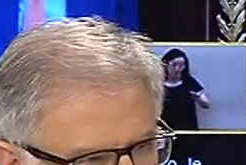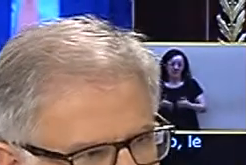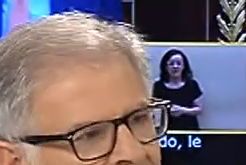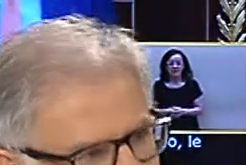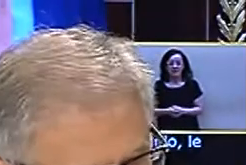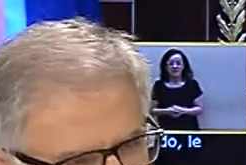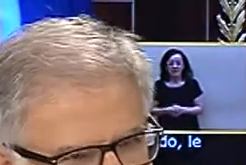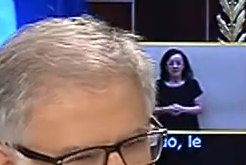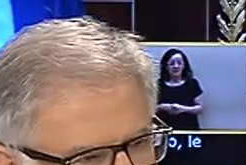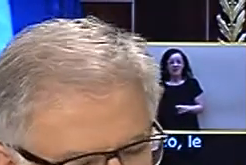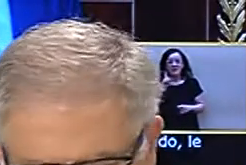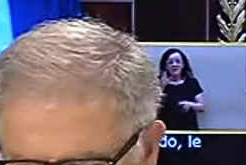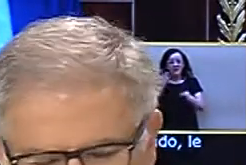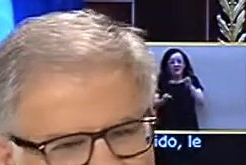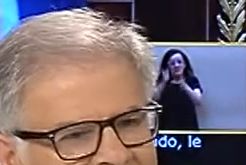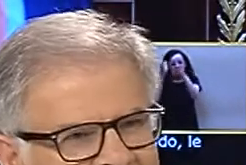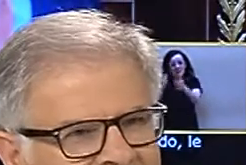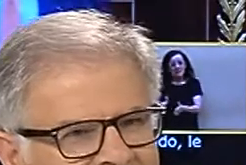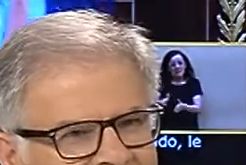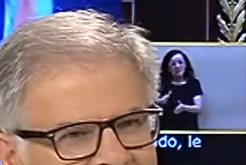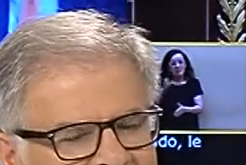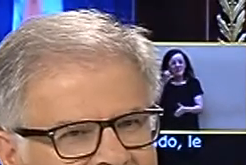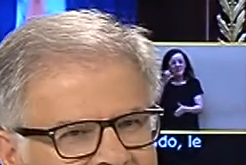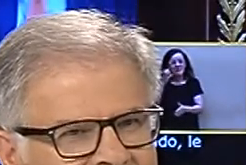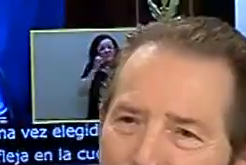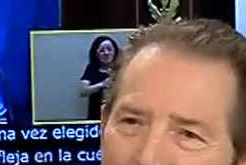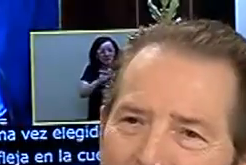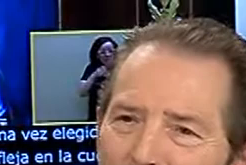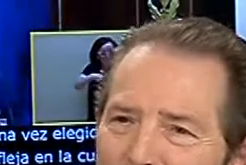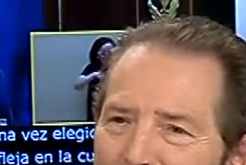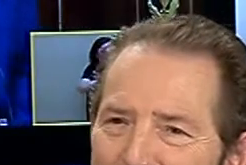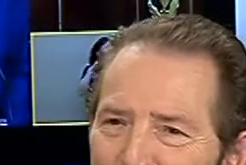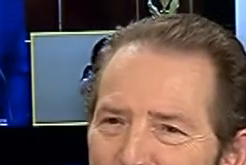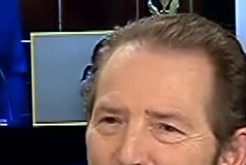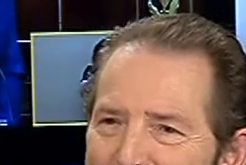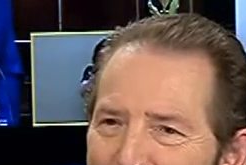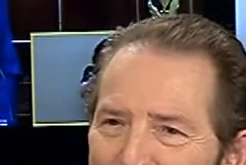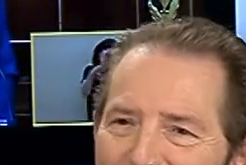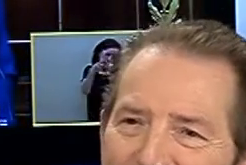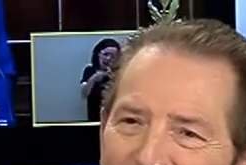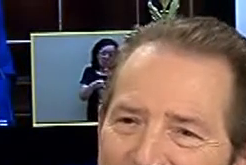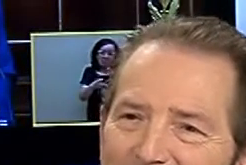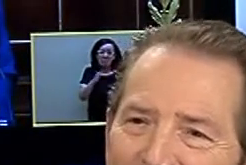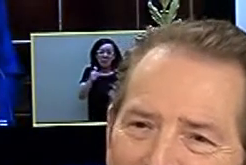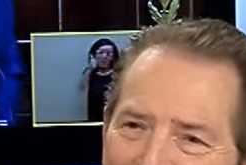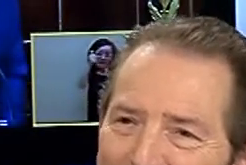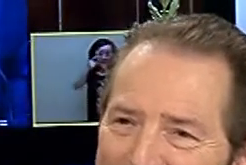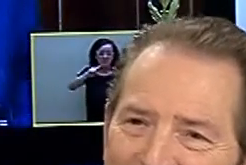acción de ciudadanos hay variables diferentes no se ve que vaya ya esté trabajado a favor de la expedición de ciudadanos